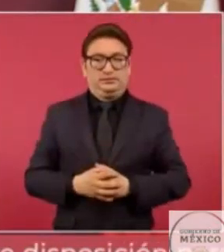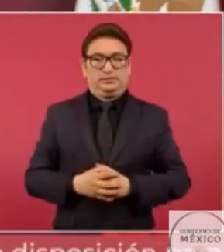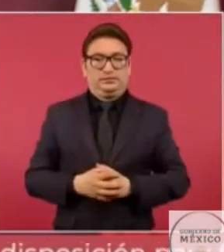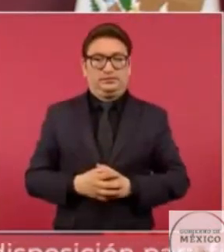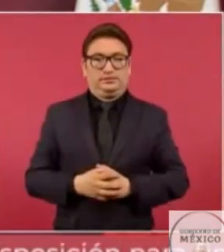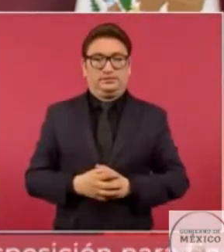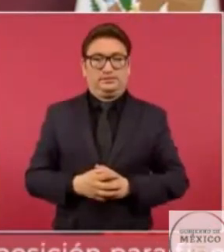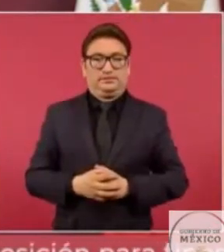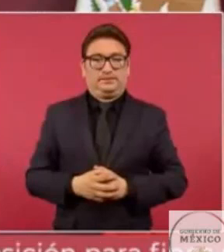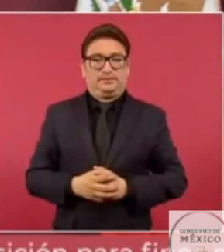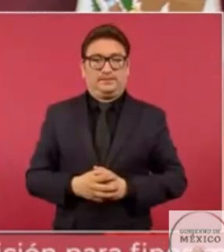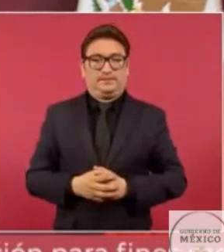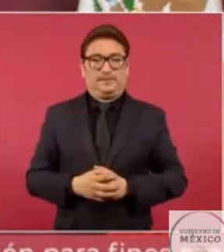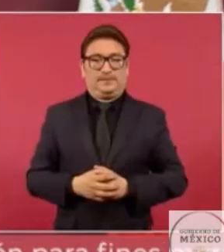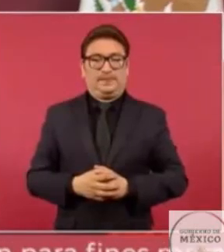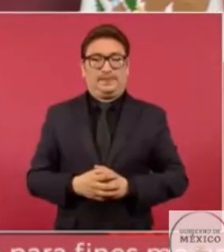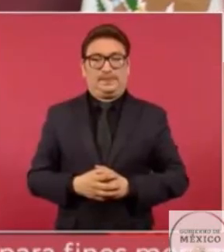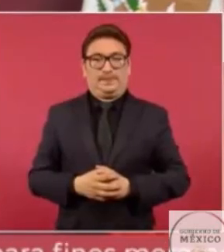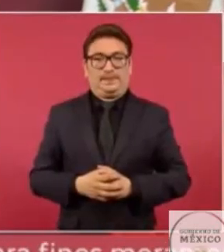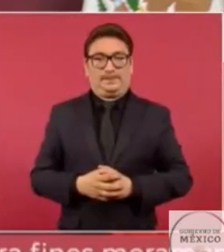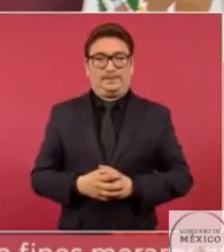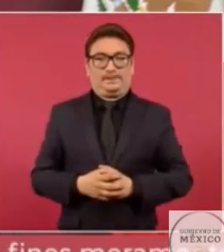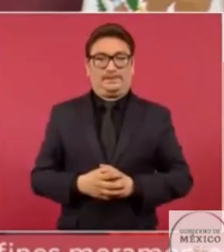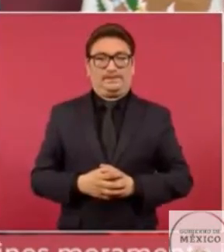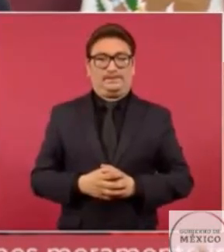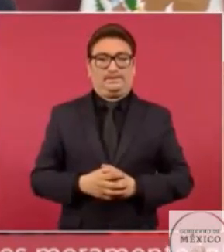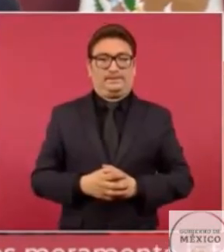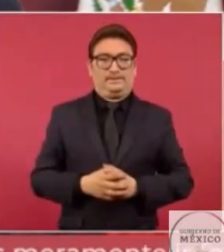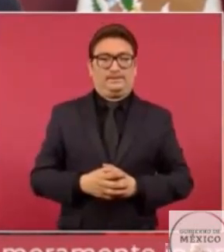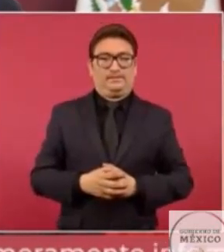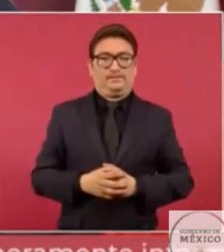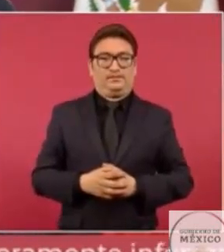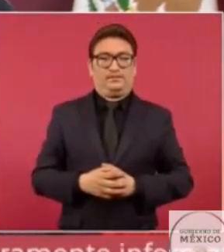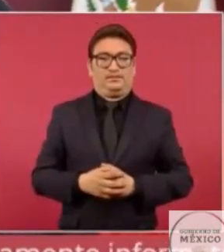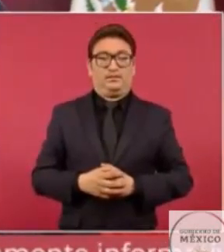sin considerar que estamos hablando